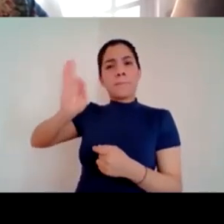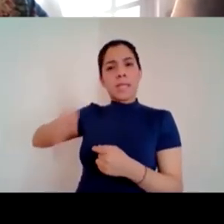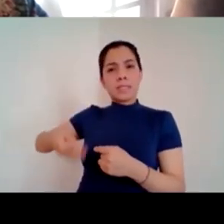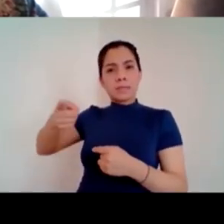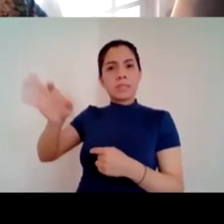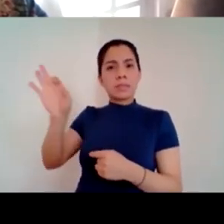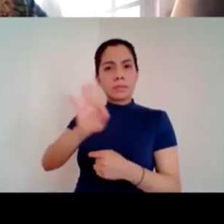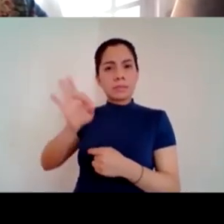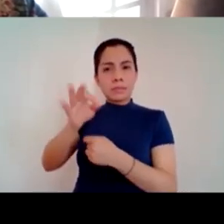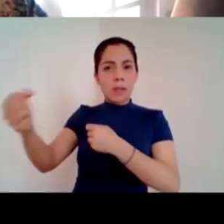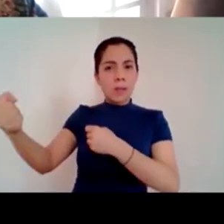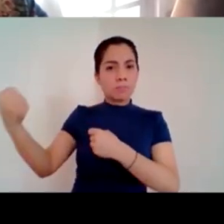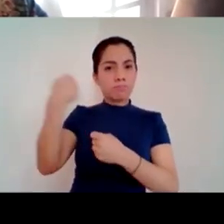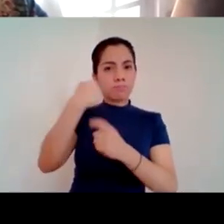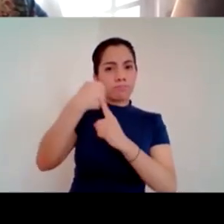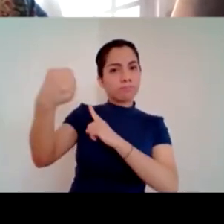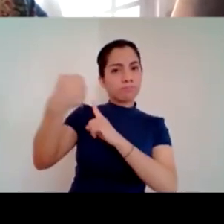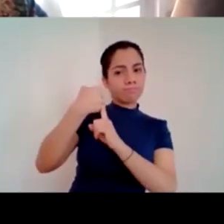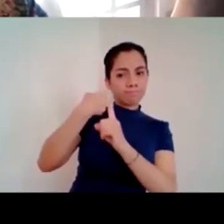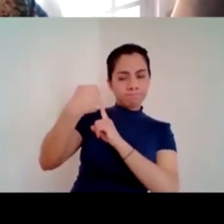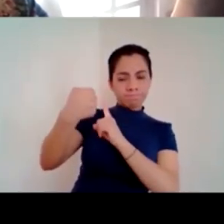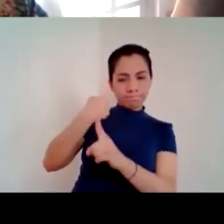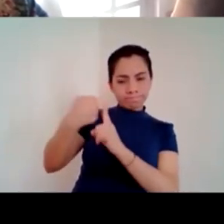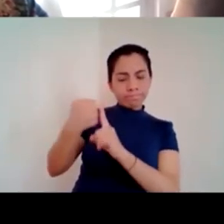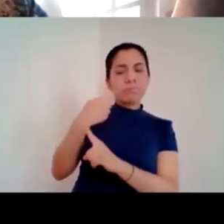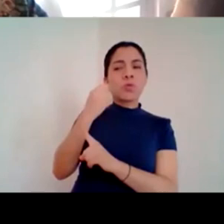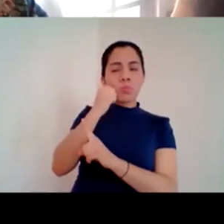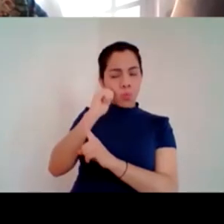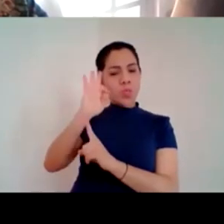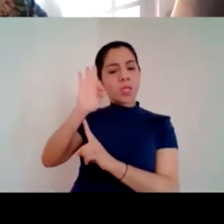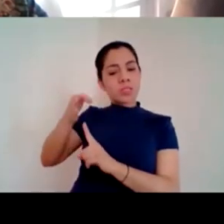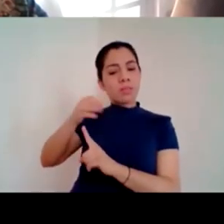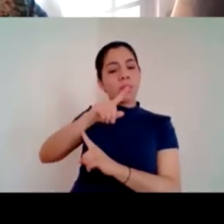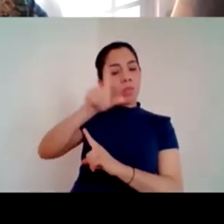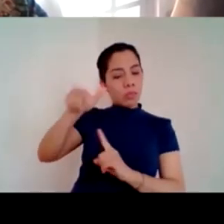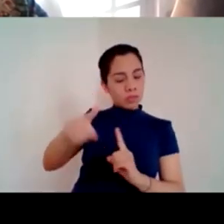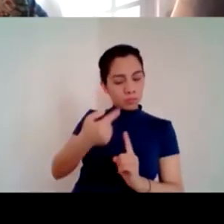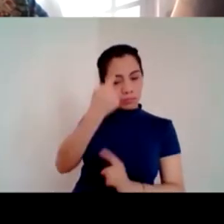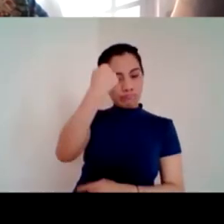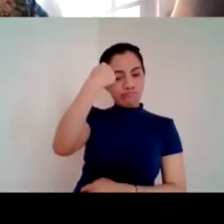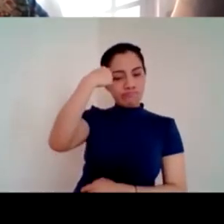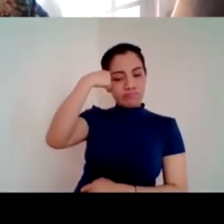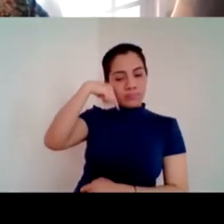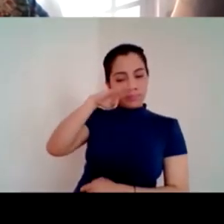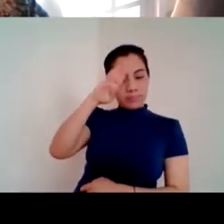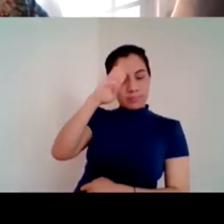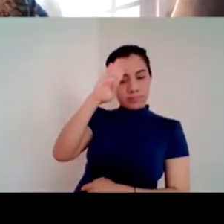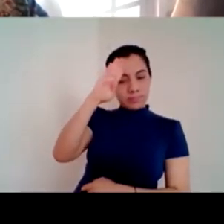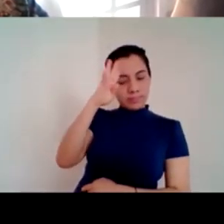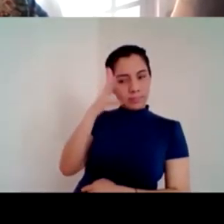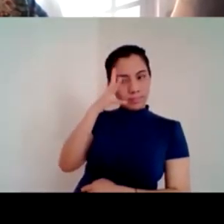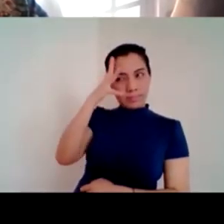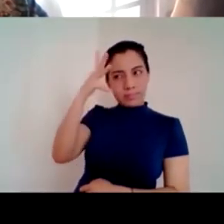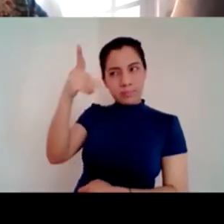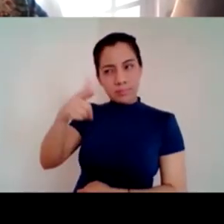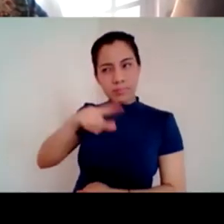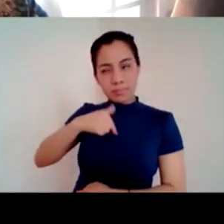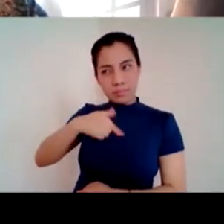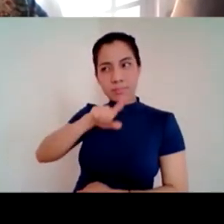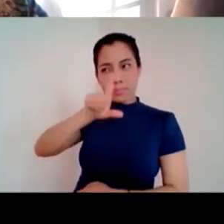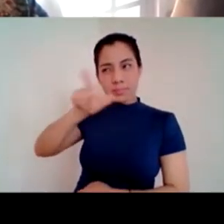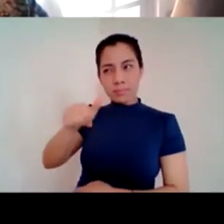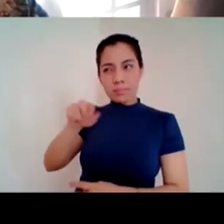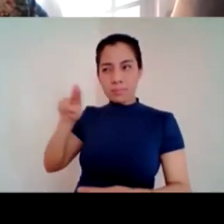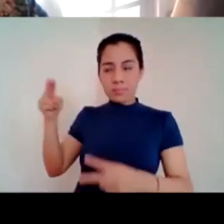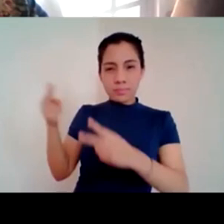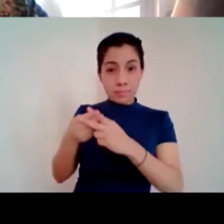mi padre yo lo he escuchado esto con estos oídos de muchachos en un mercado entonces me parece a mí que